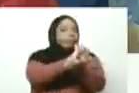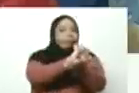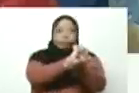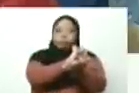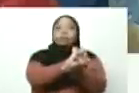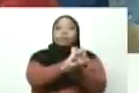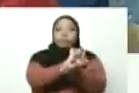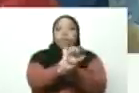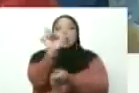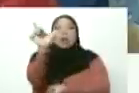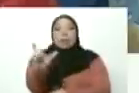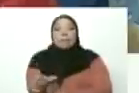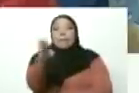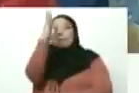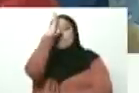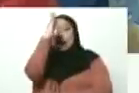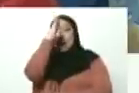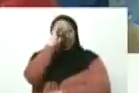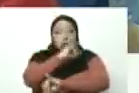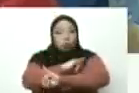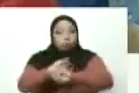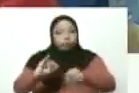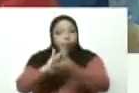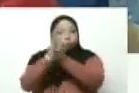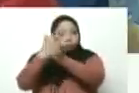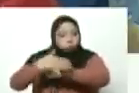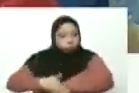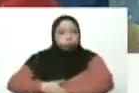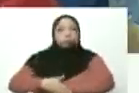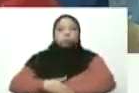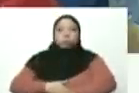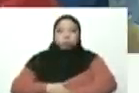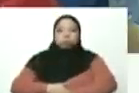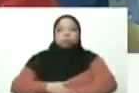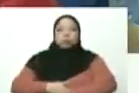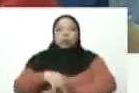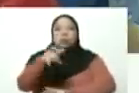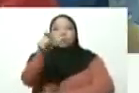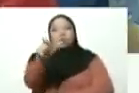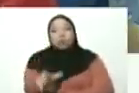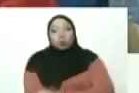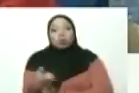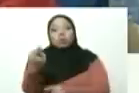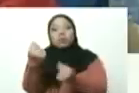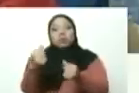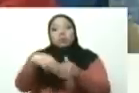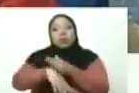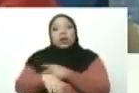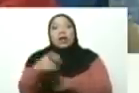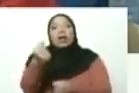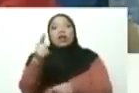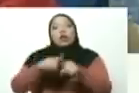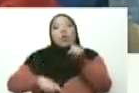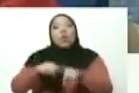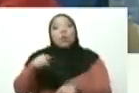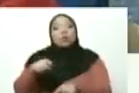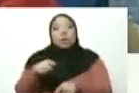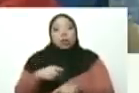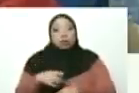inmovilización de cuentas bancarias la prohibición de enajenar y gravar y la incautación de bienes